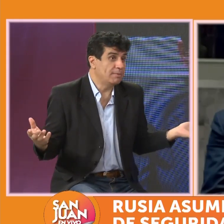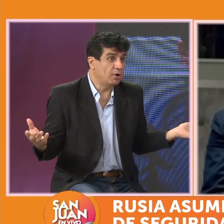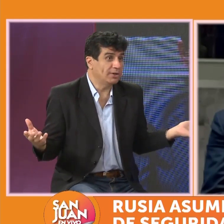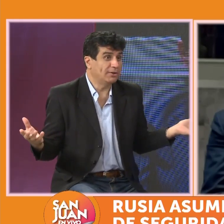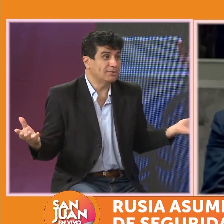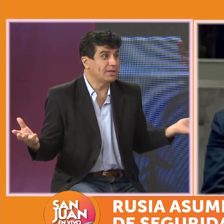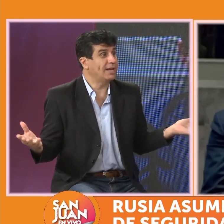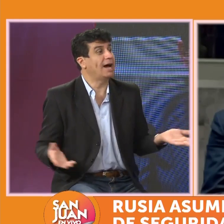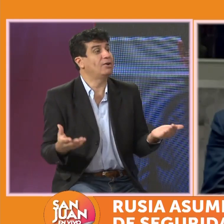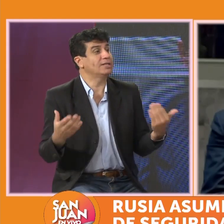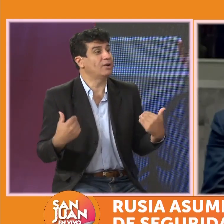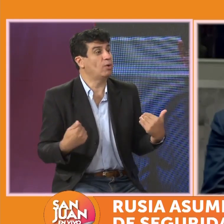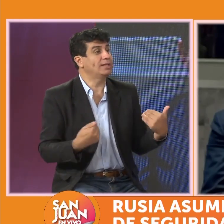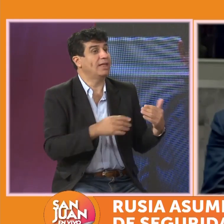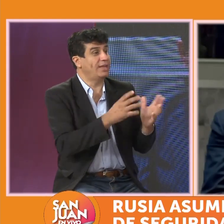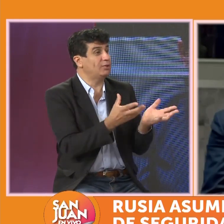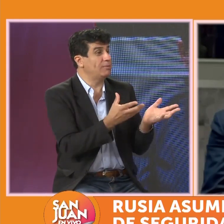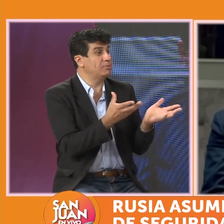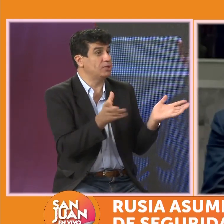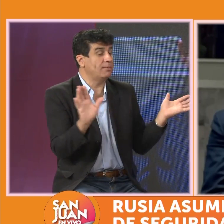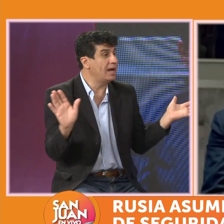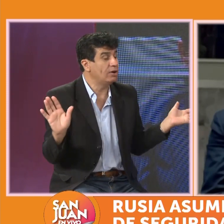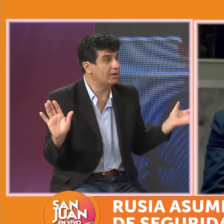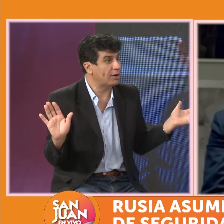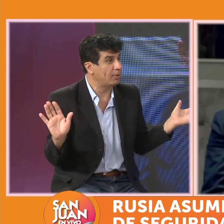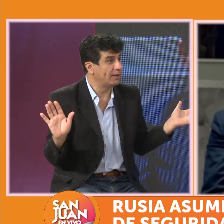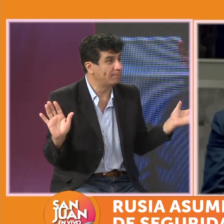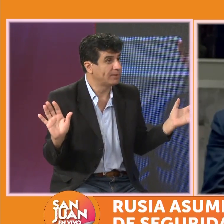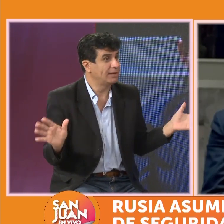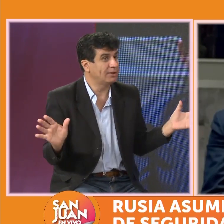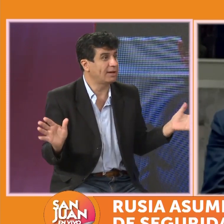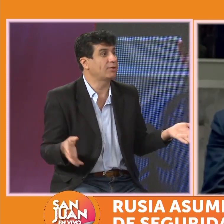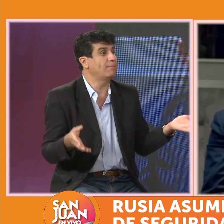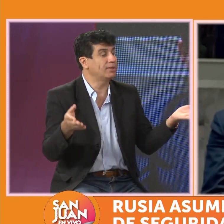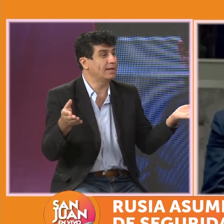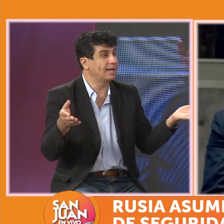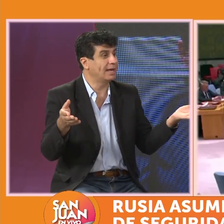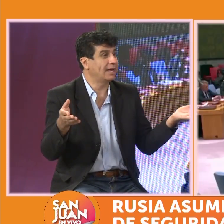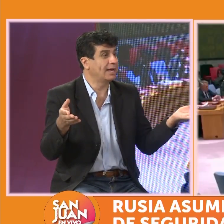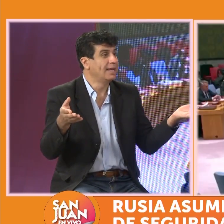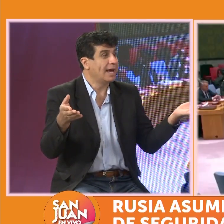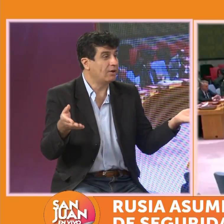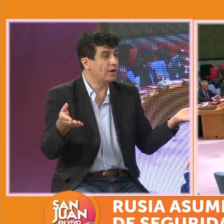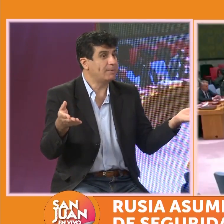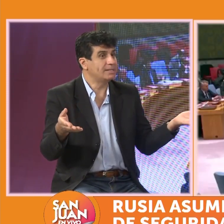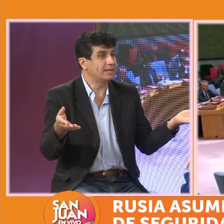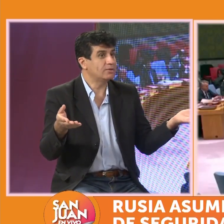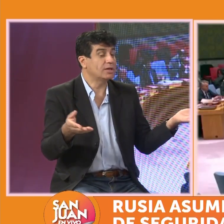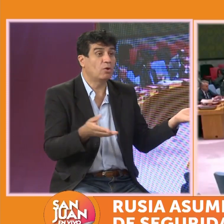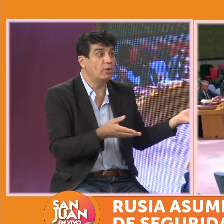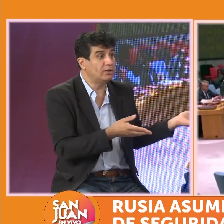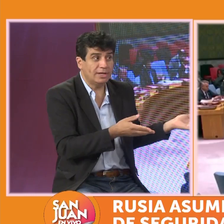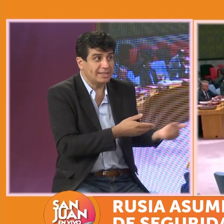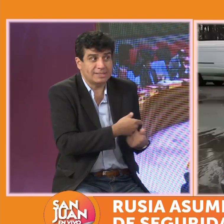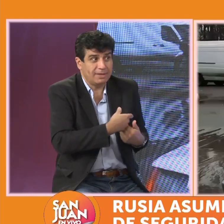menos un demonio, ¿sí?, ahora se encuentra dentro del mismo sistema, es lo que le corresponde. Es lo que le corresponde ahora presidir el